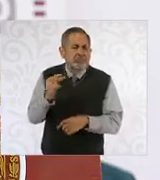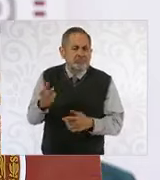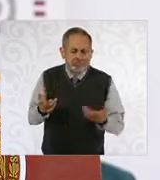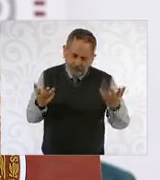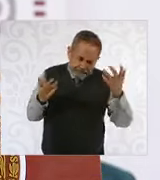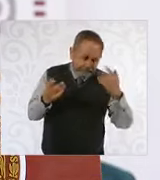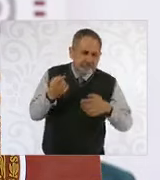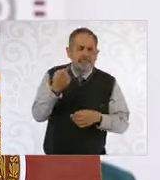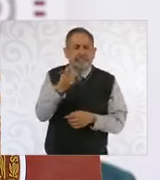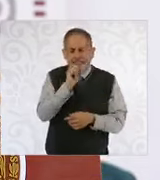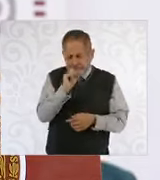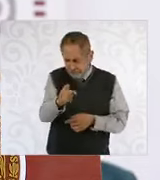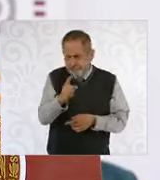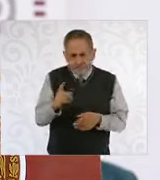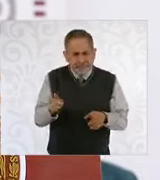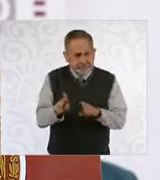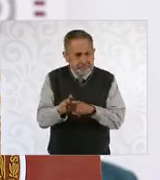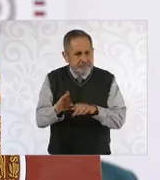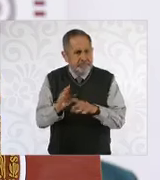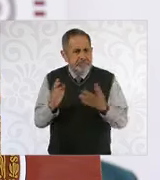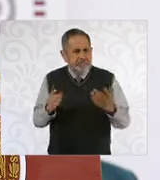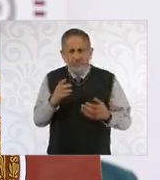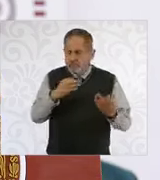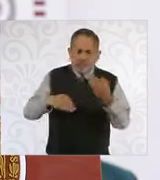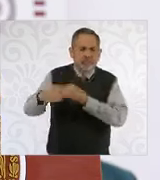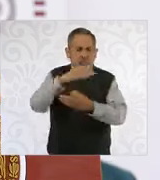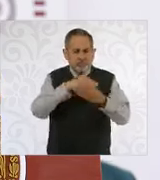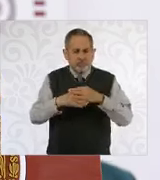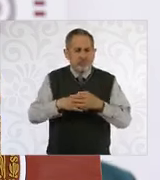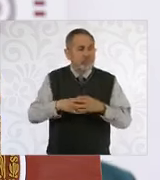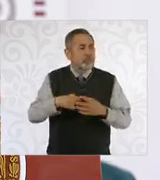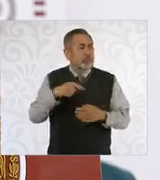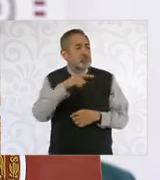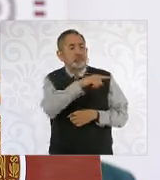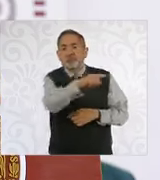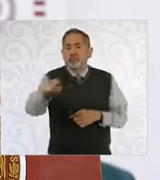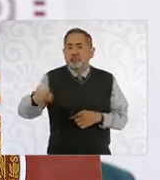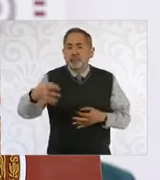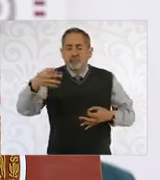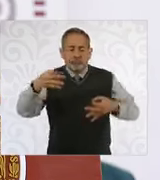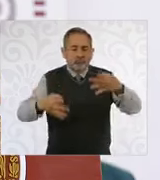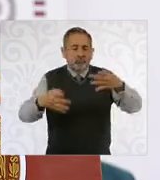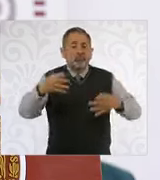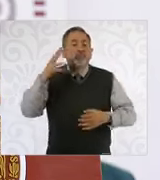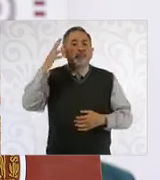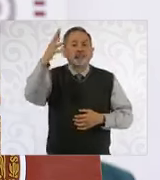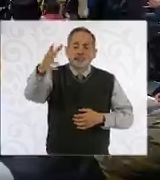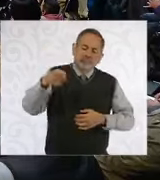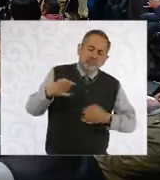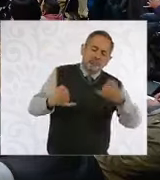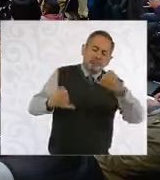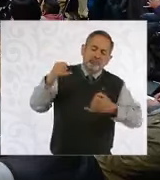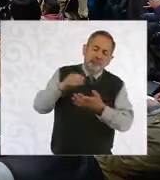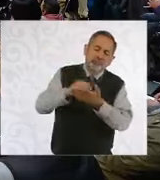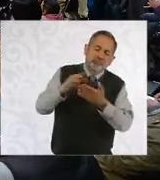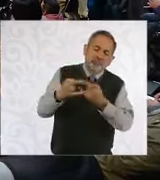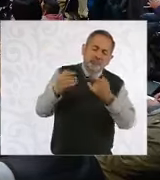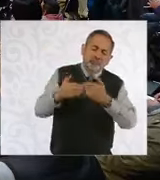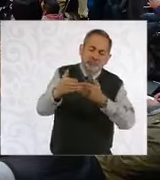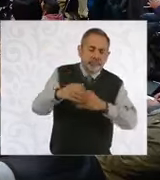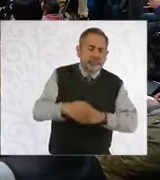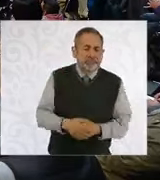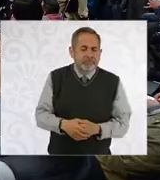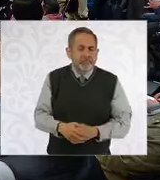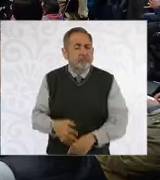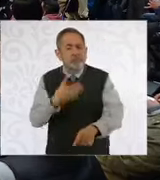Entonces, también a todos nos va a juzgar el pueblo y la historia. Presidenta, y por último,